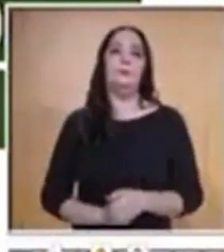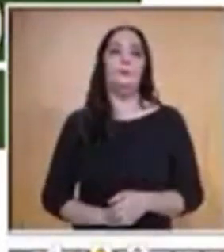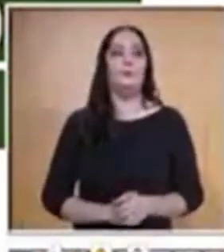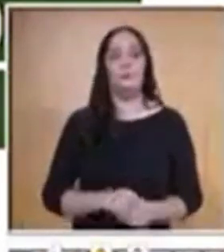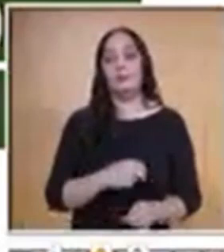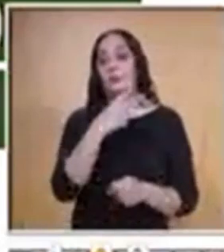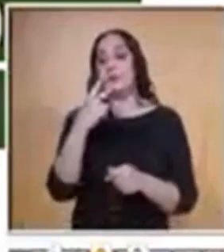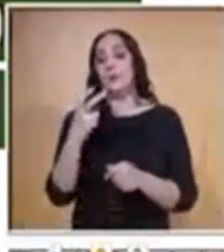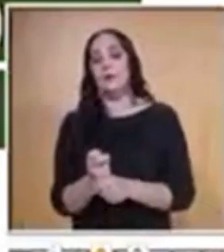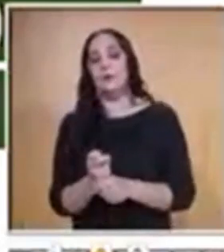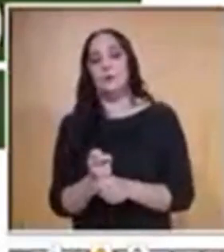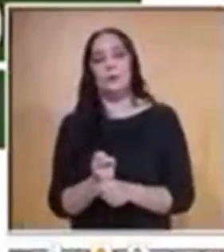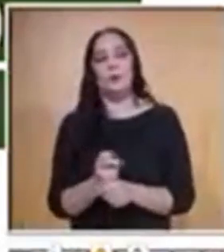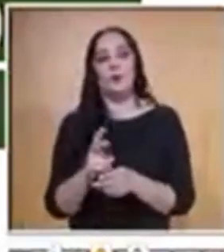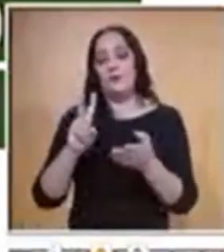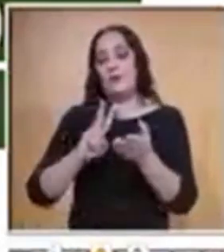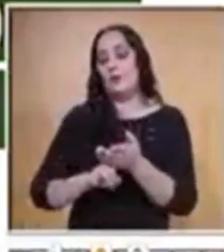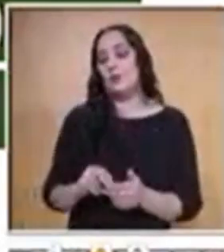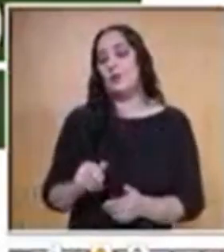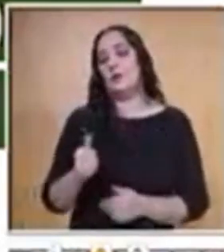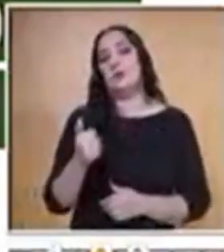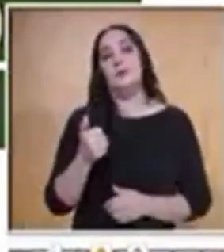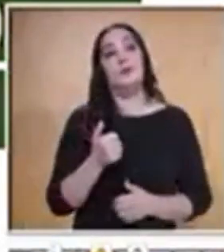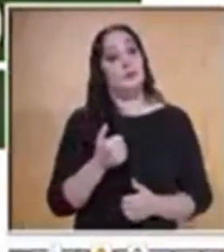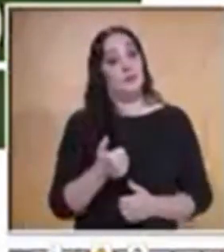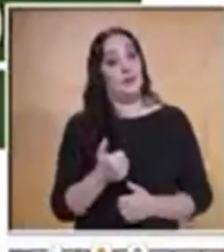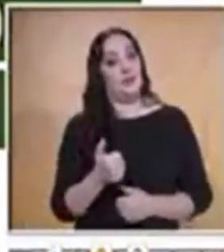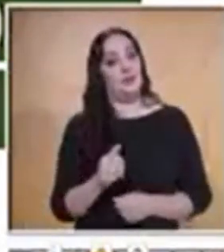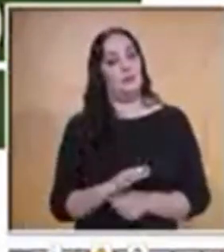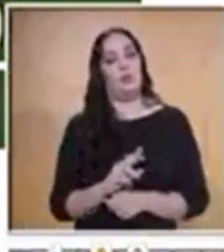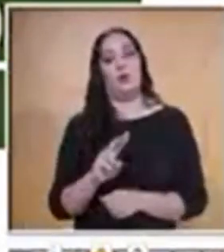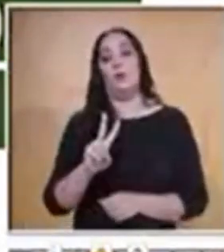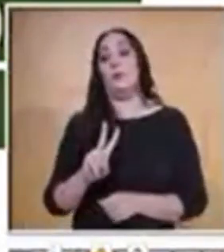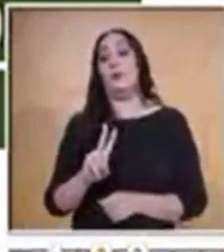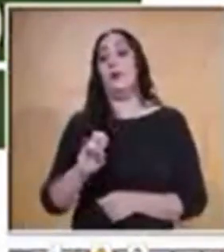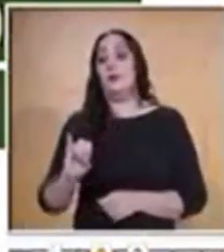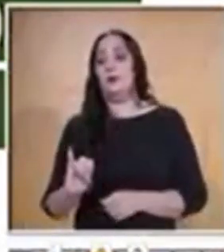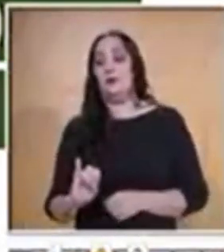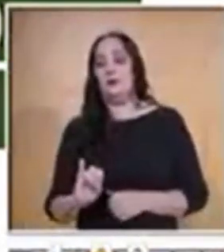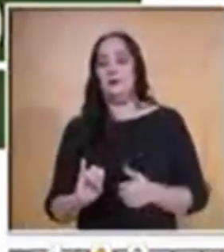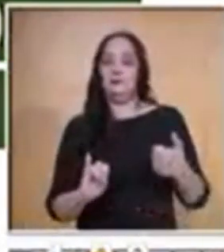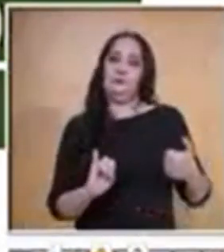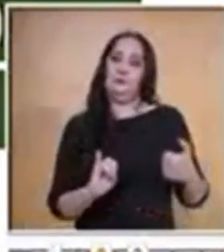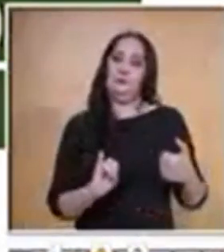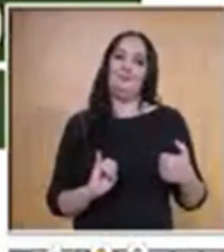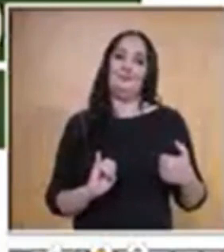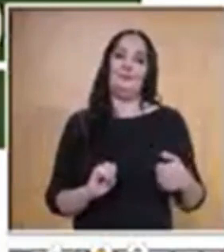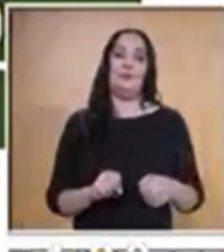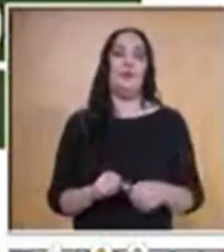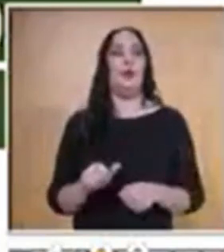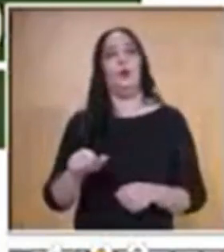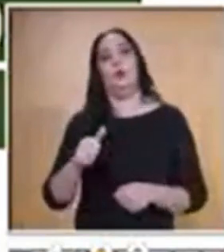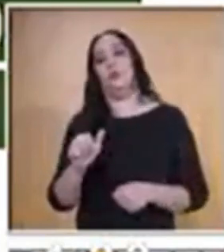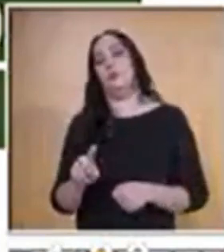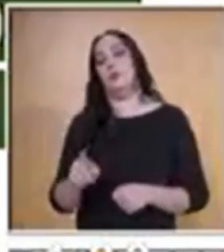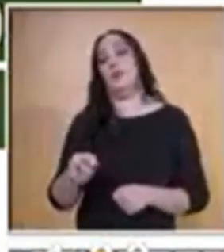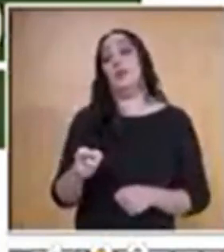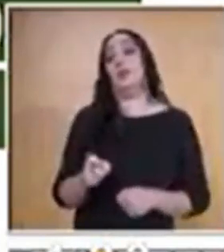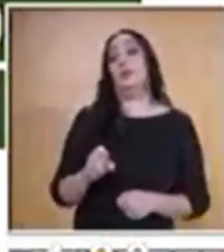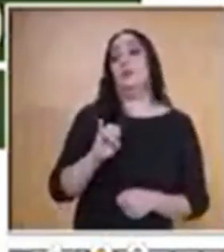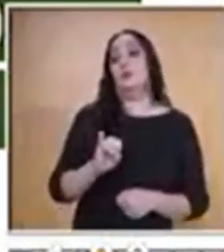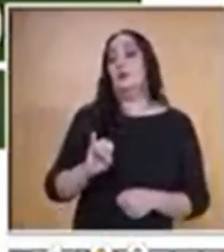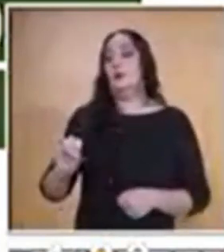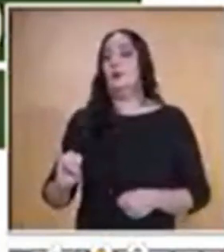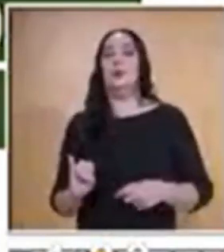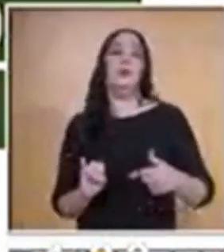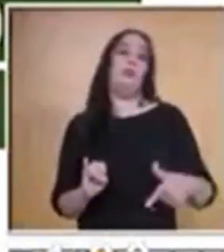segundo ejercicio el valor es 6 porque es una v con una i. En el siguiente es 12 porque es una x,